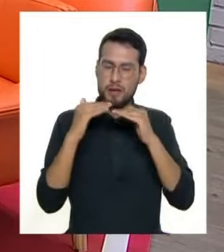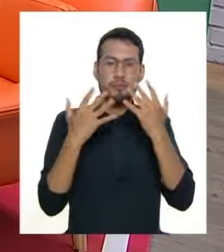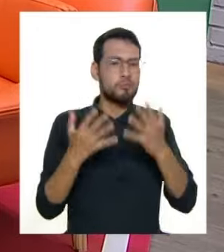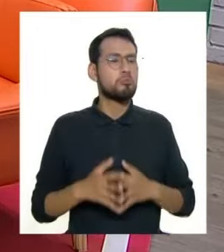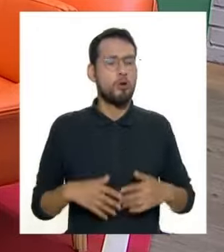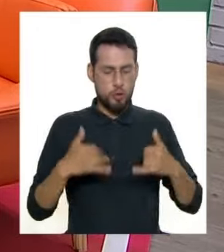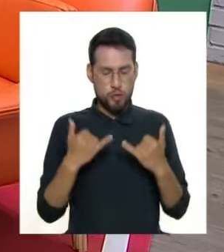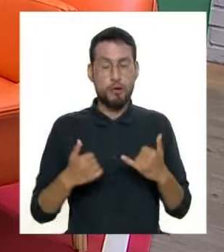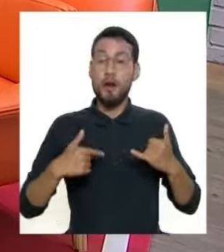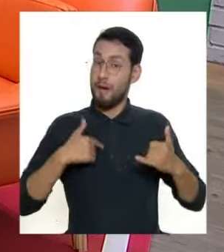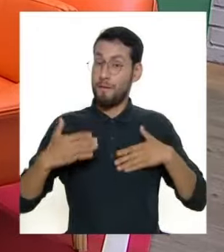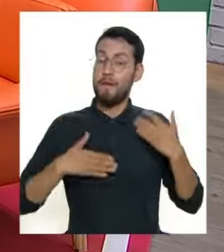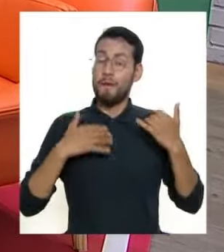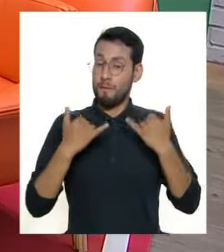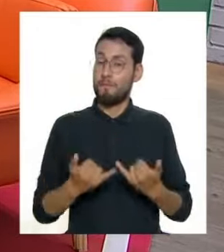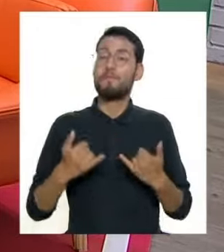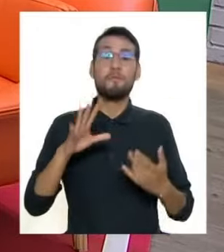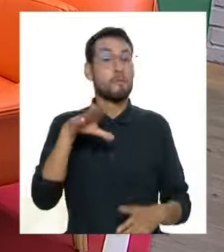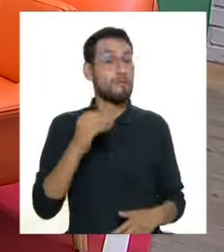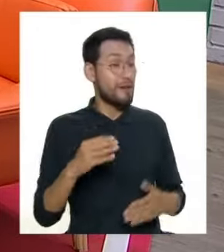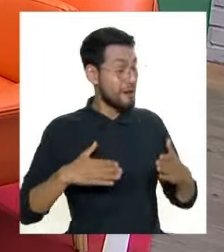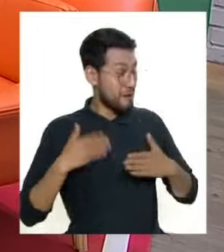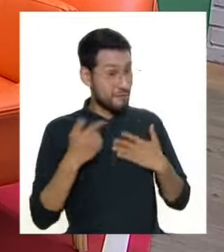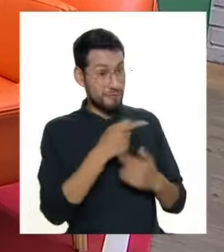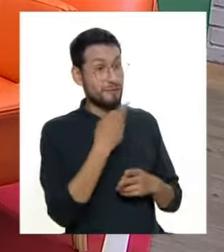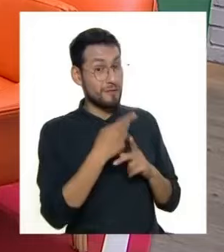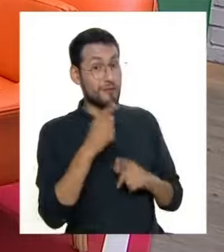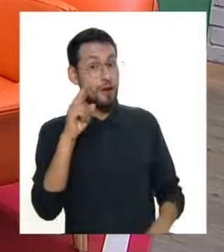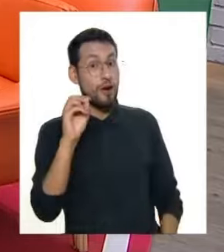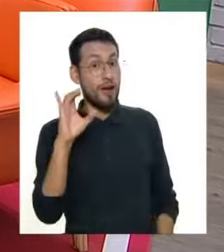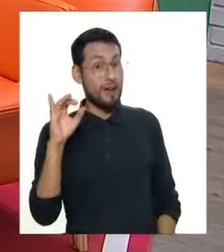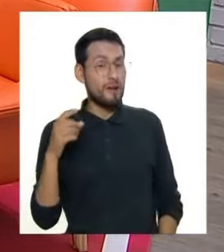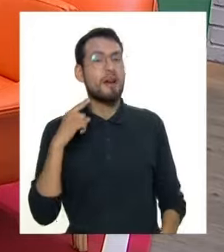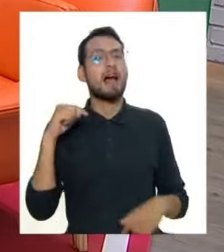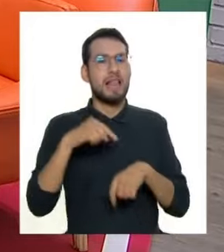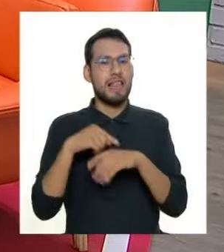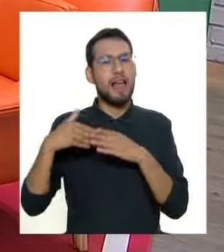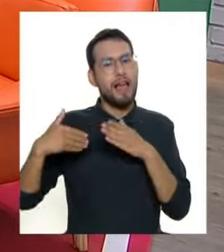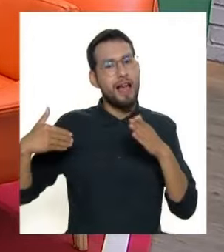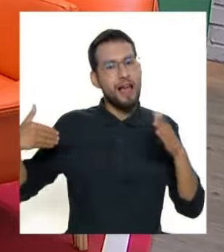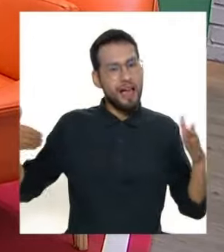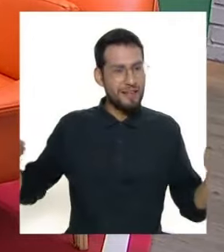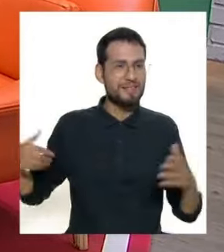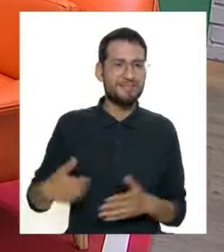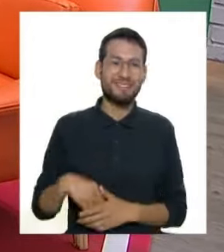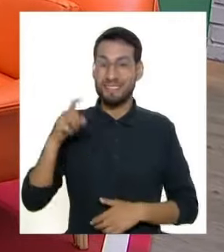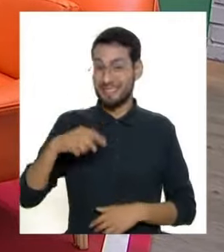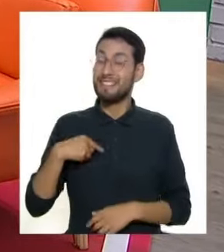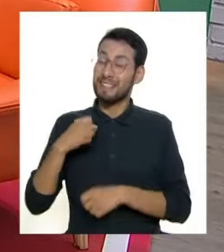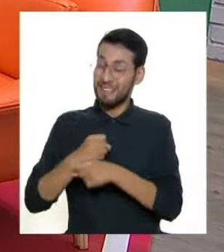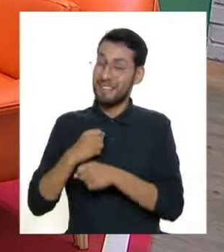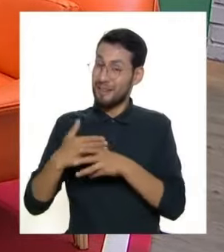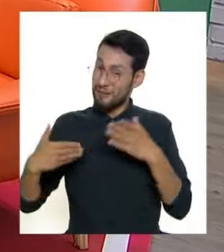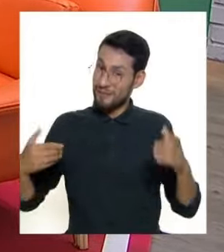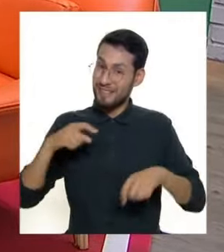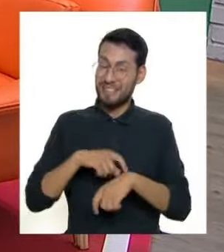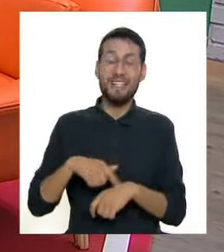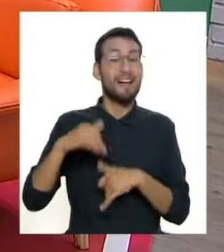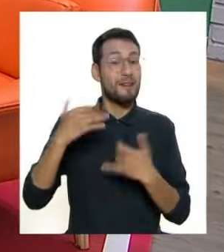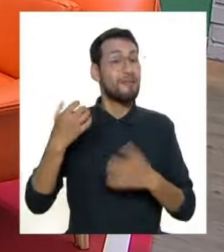decir, hoy soy feliz, hoy y siempre, porque la felicidad, como ha dicho Rocío, es en el tiempo, hay que trabajarla en el tiempo. Así que tenemos